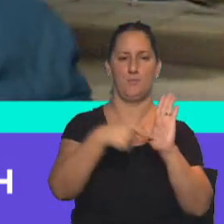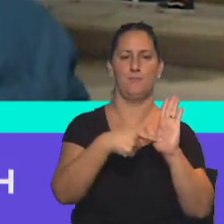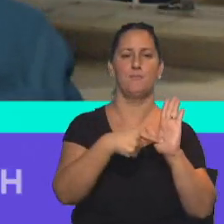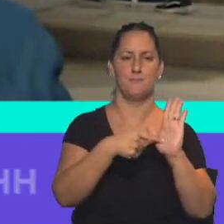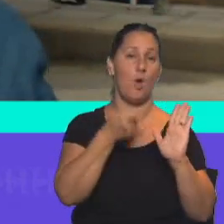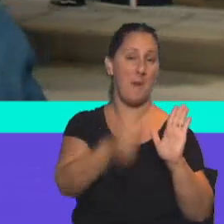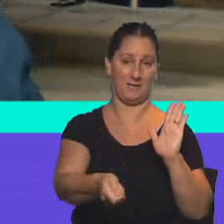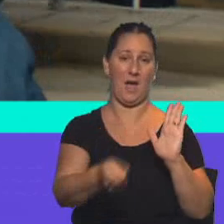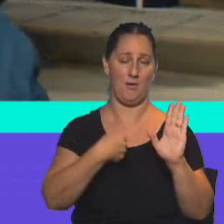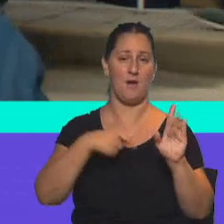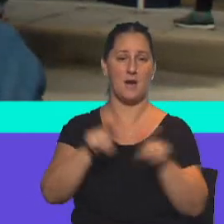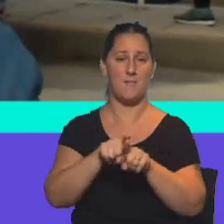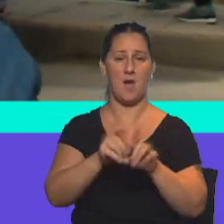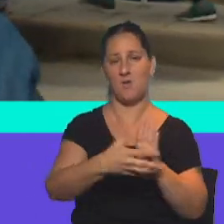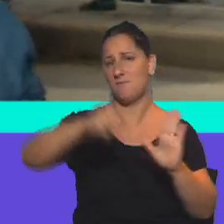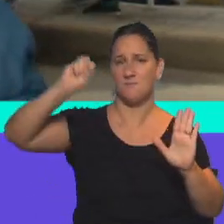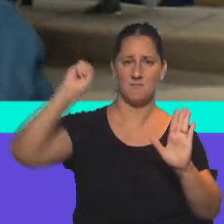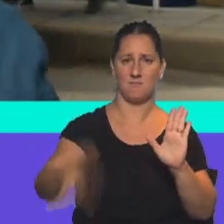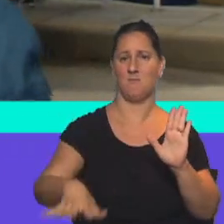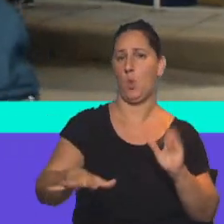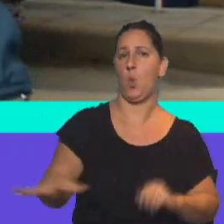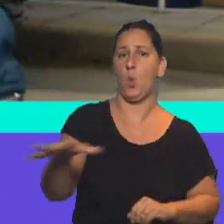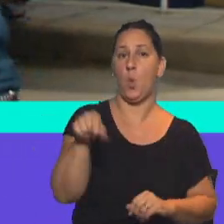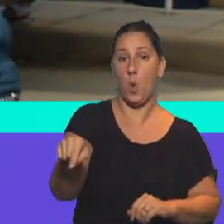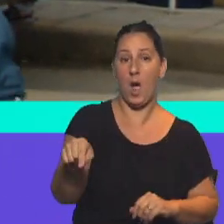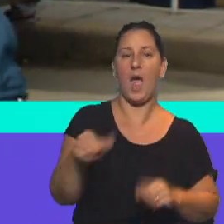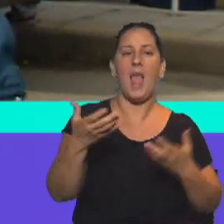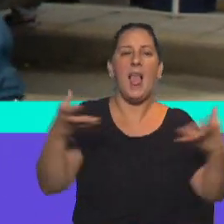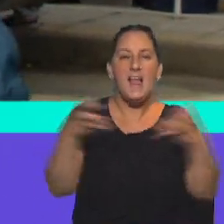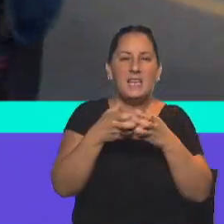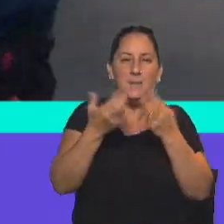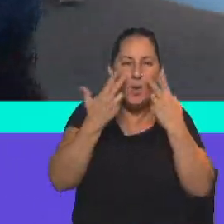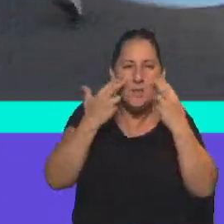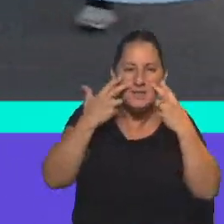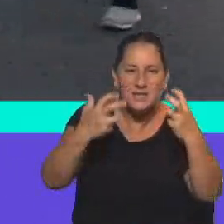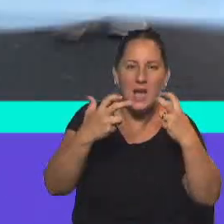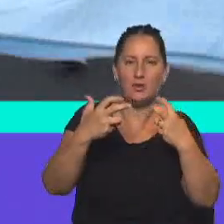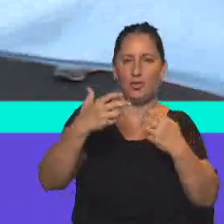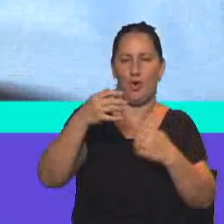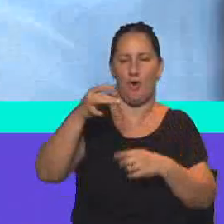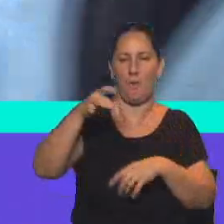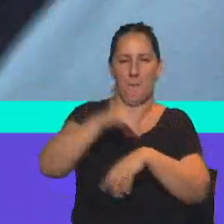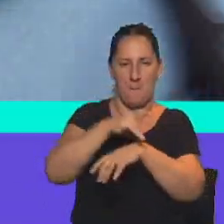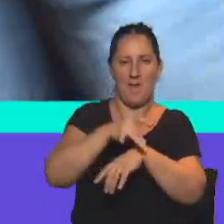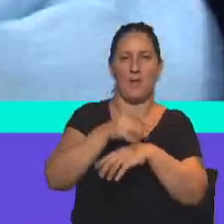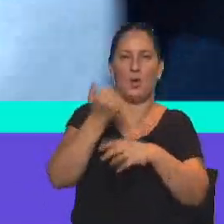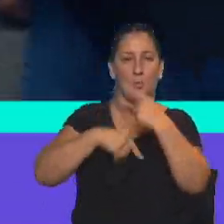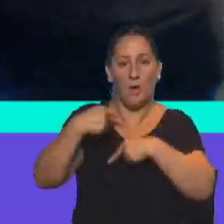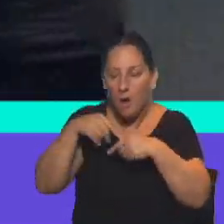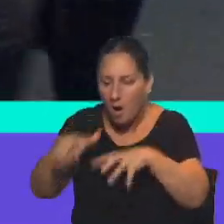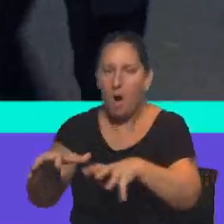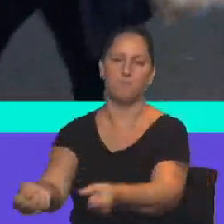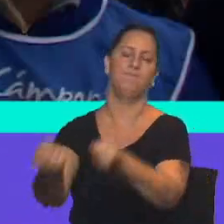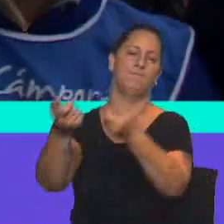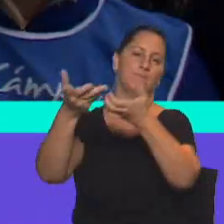sido asesinado y tirado en un lugar. El equipo de antropología forense hace ese trabajo maravilloso que le devuelve la